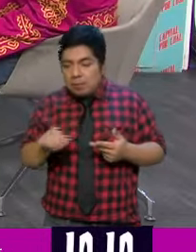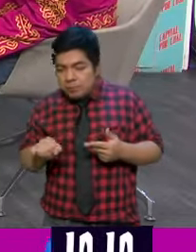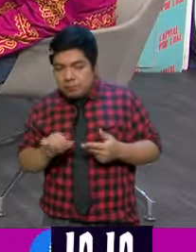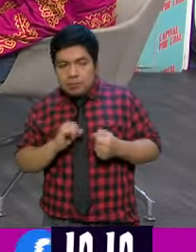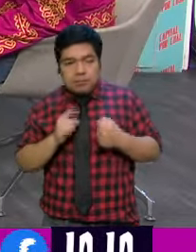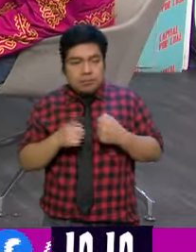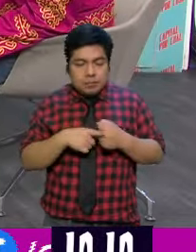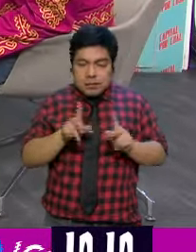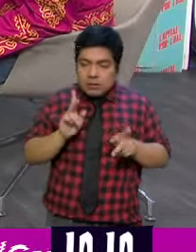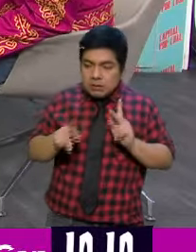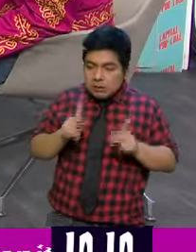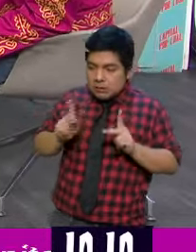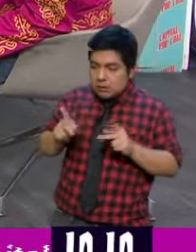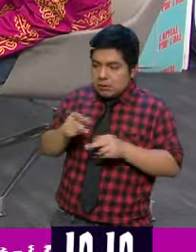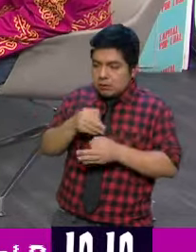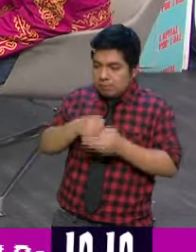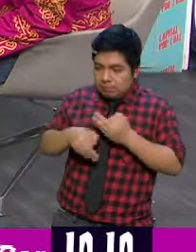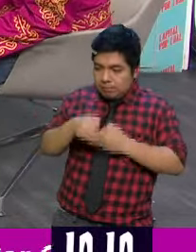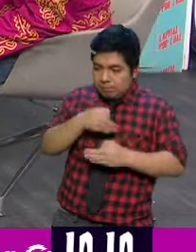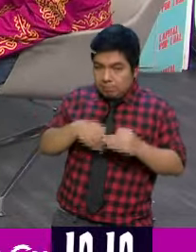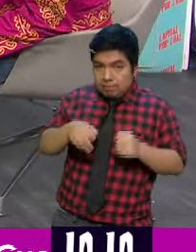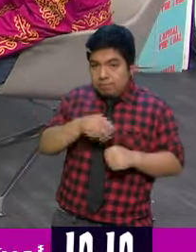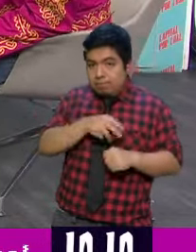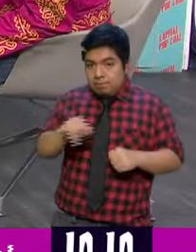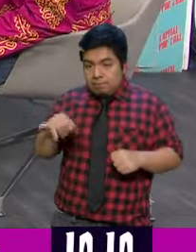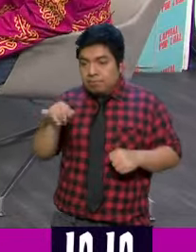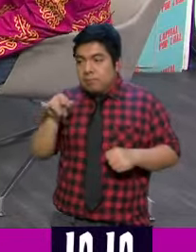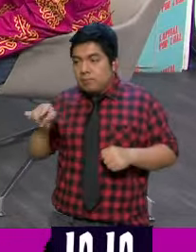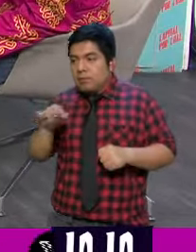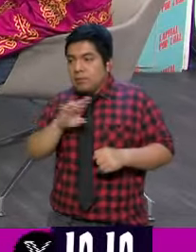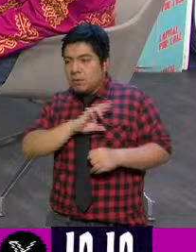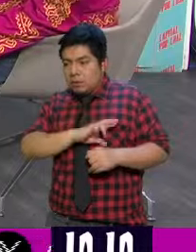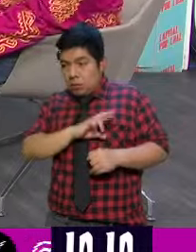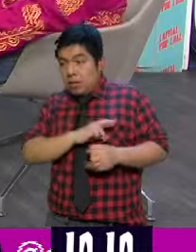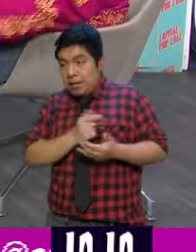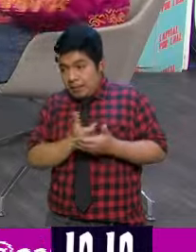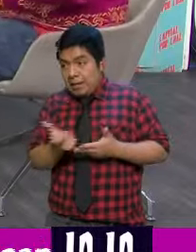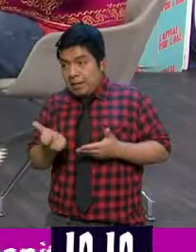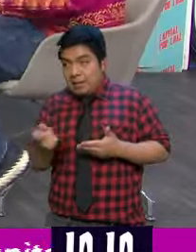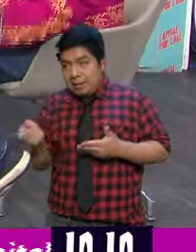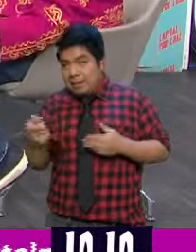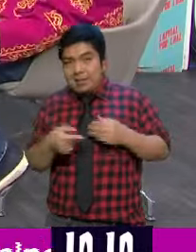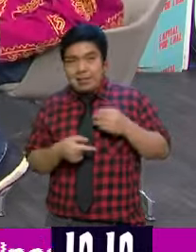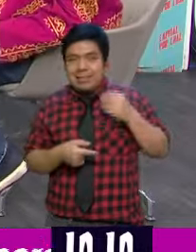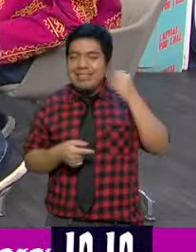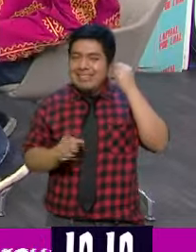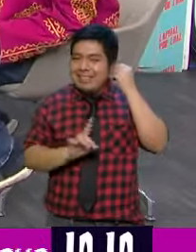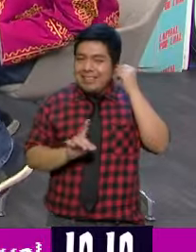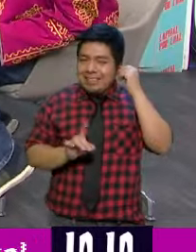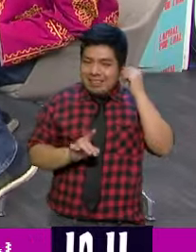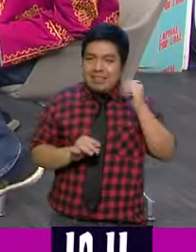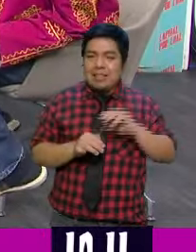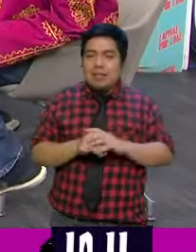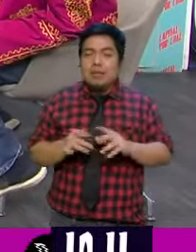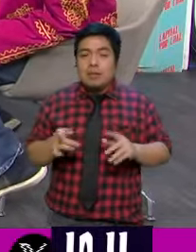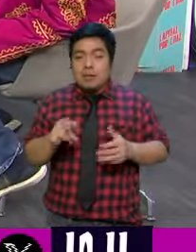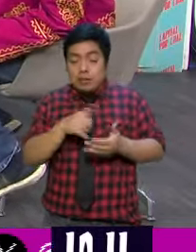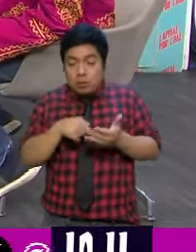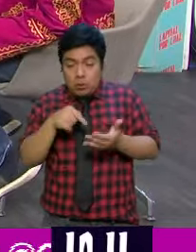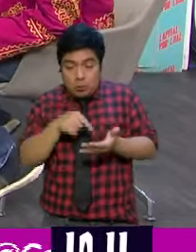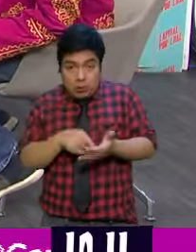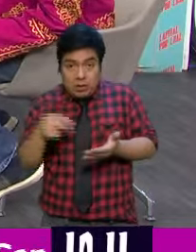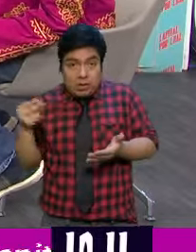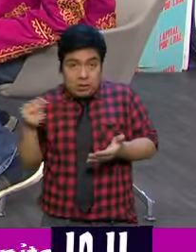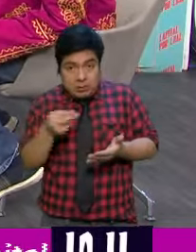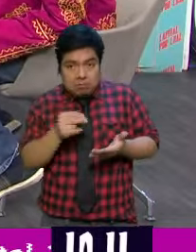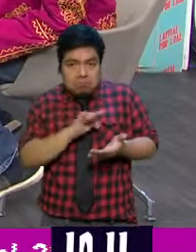haya pláticas y también todo este tipo de... Y tú pagas la renta. Pero si no está viendo alguien que tenga un lugar, igual